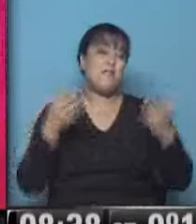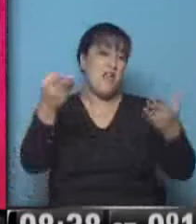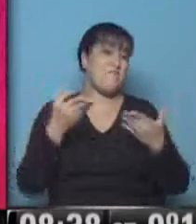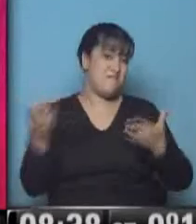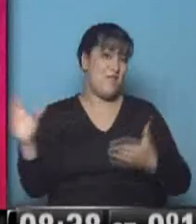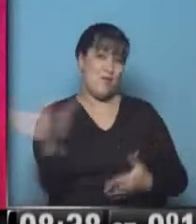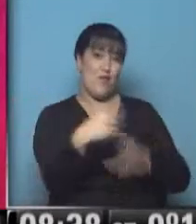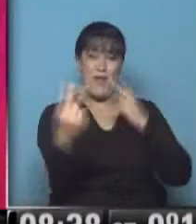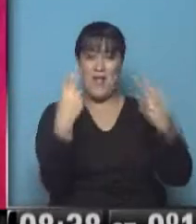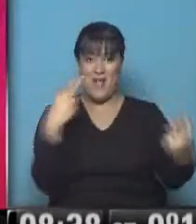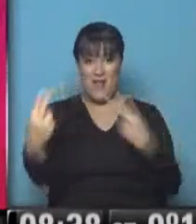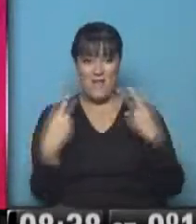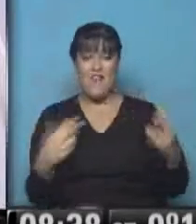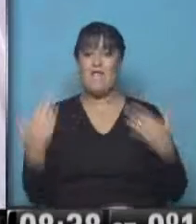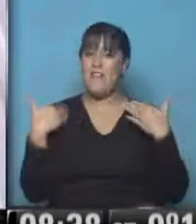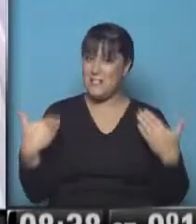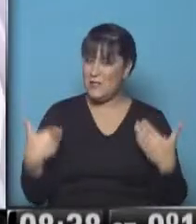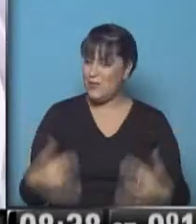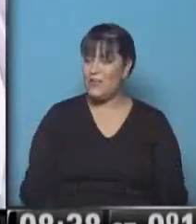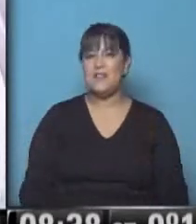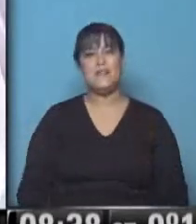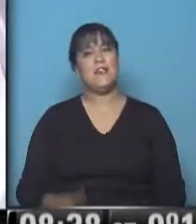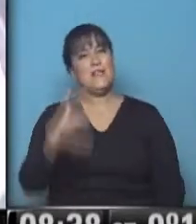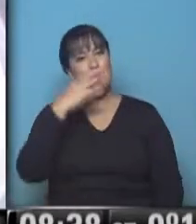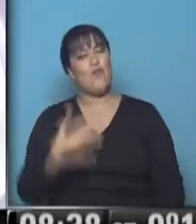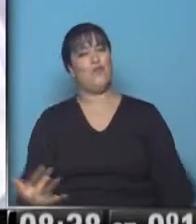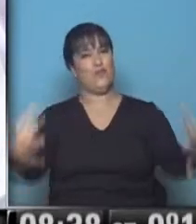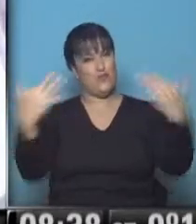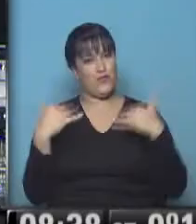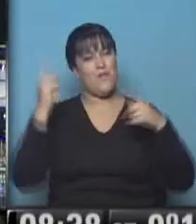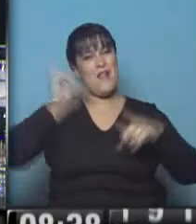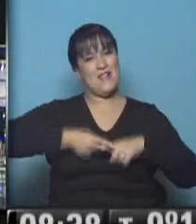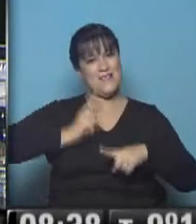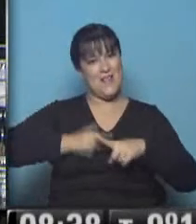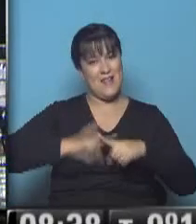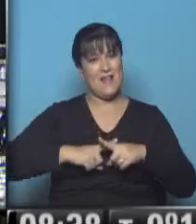verlo vamos a venir a celebrar con todos los compañeros entonces hasta la próxima semana